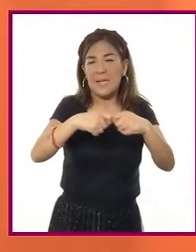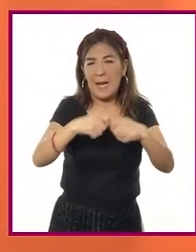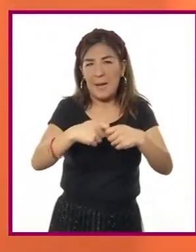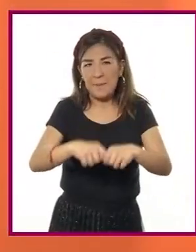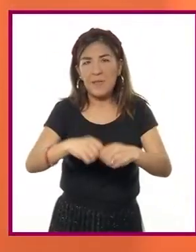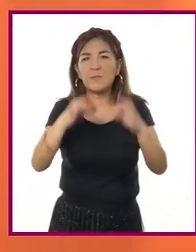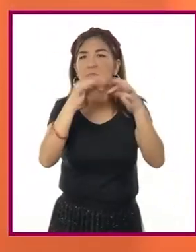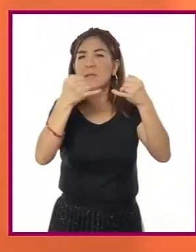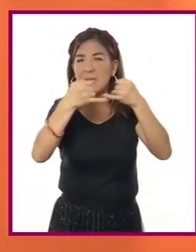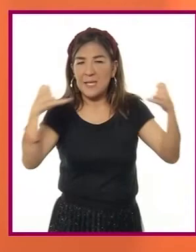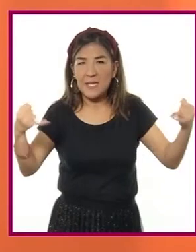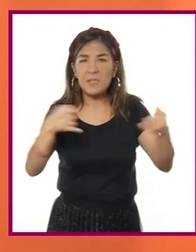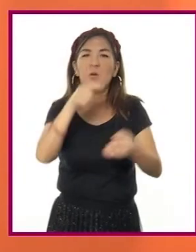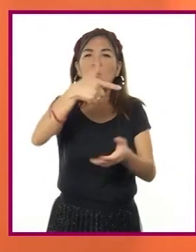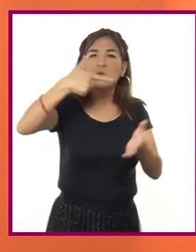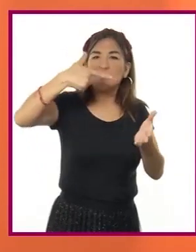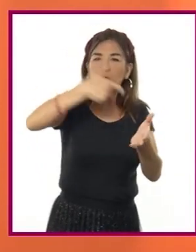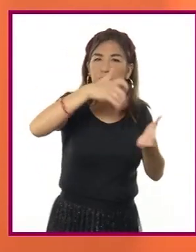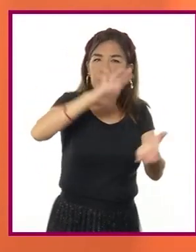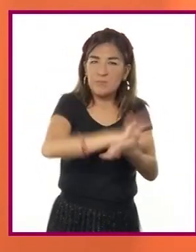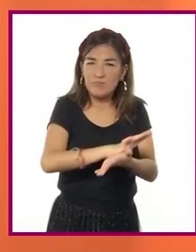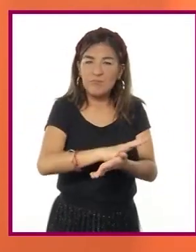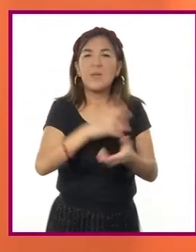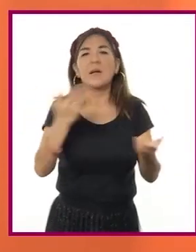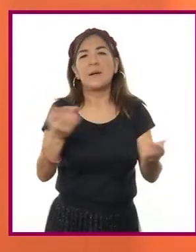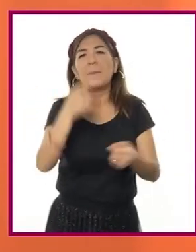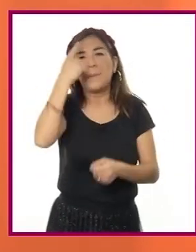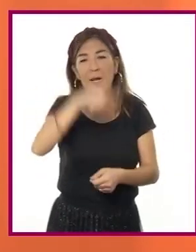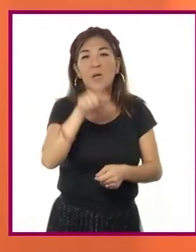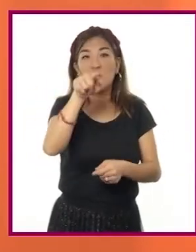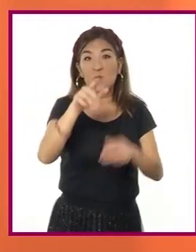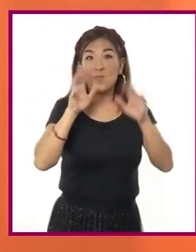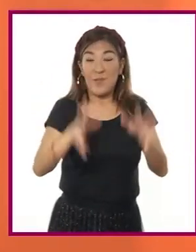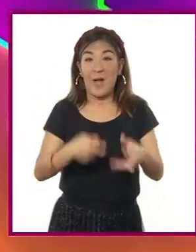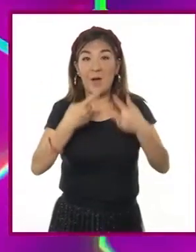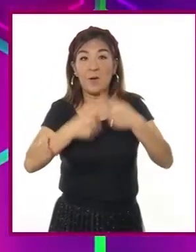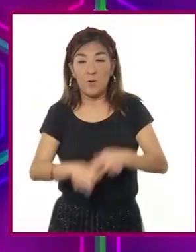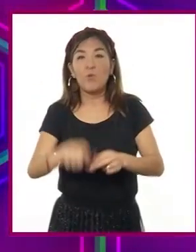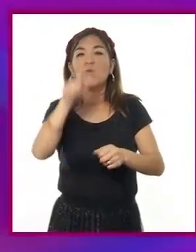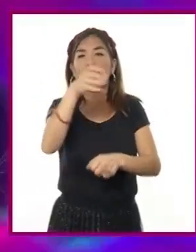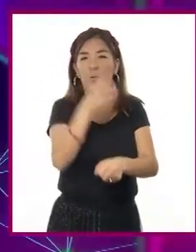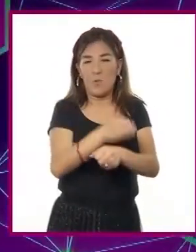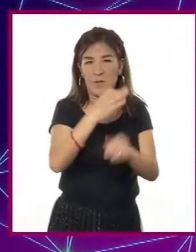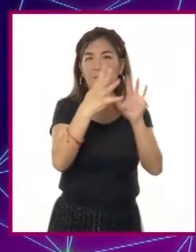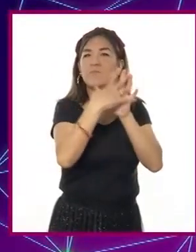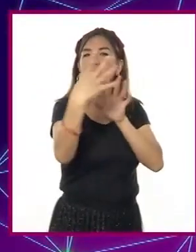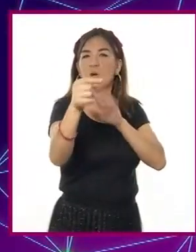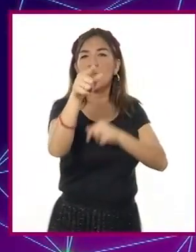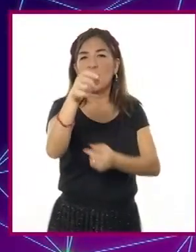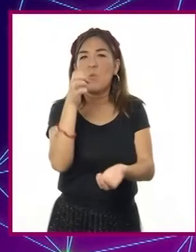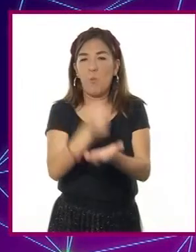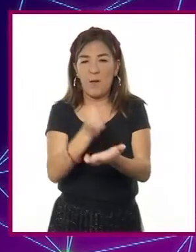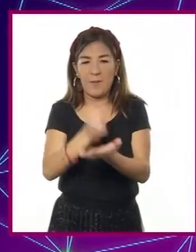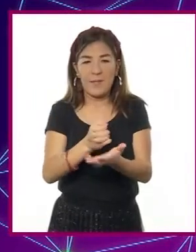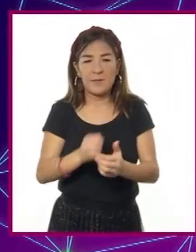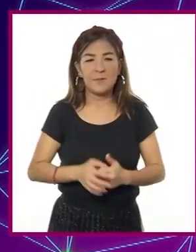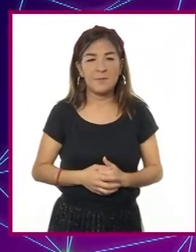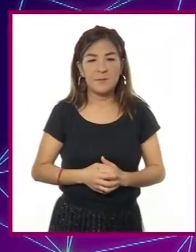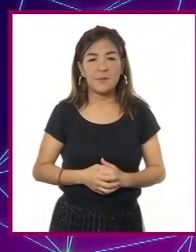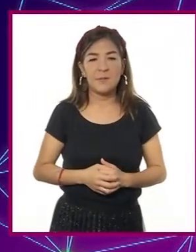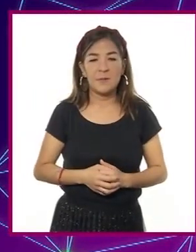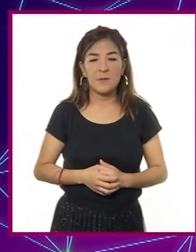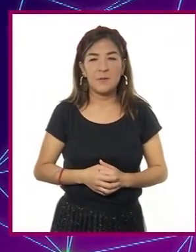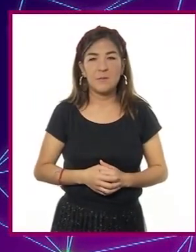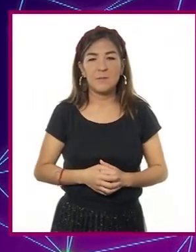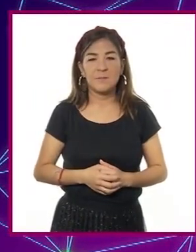pegamento líquido o pistola de silicón. Para comenzar, tracen en su cuaderno un cuadrado con la